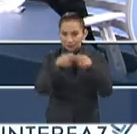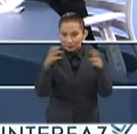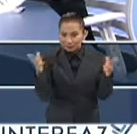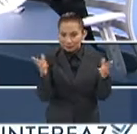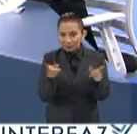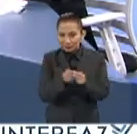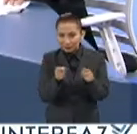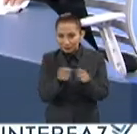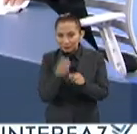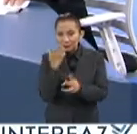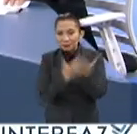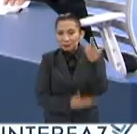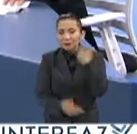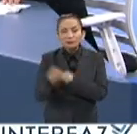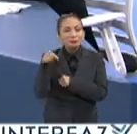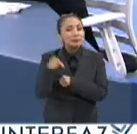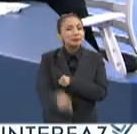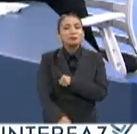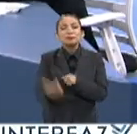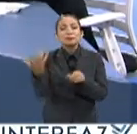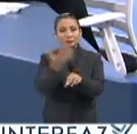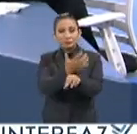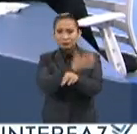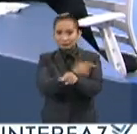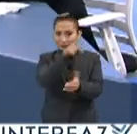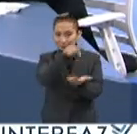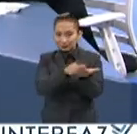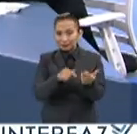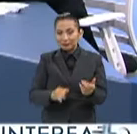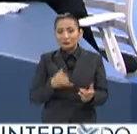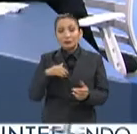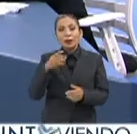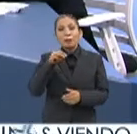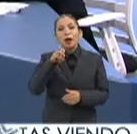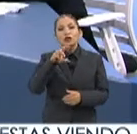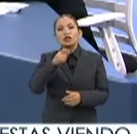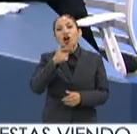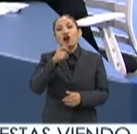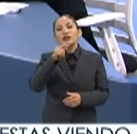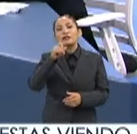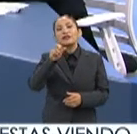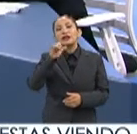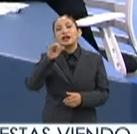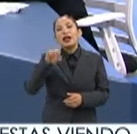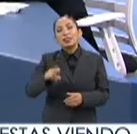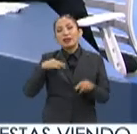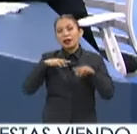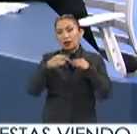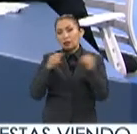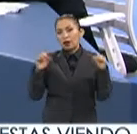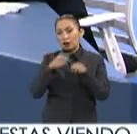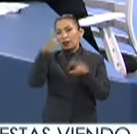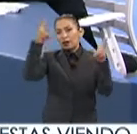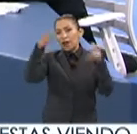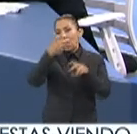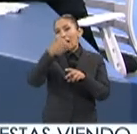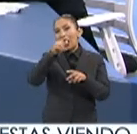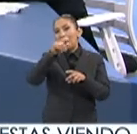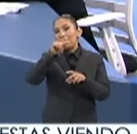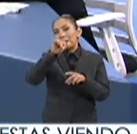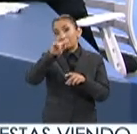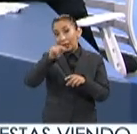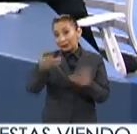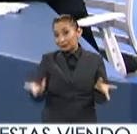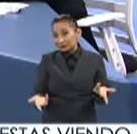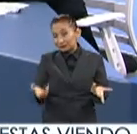breve pausa, cuando regresemos nos acompaña en el estudio Mauricio Gottfried, director del Encuentro Hábitat, así